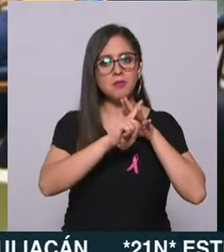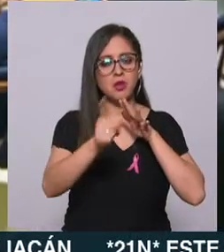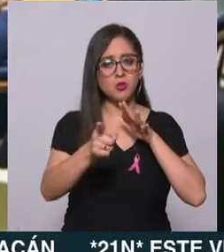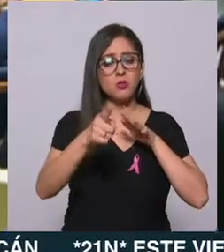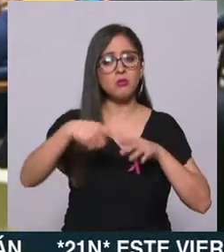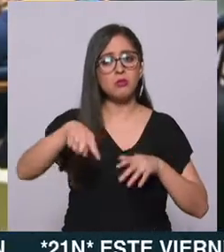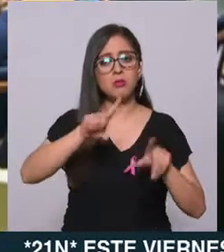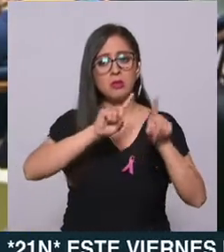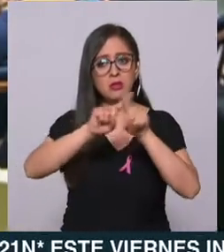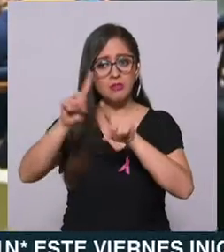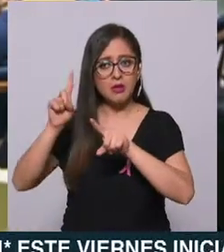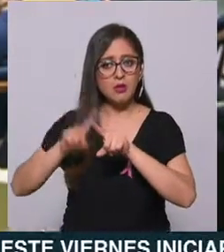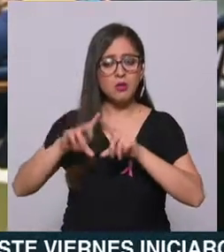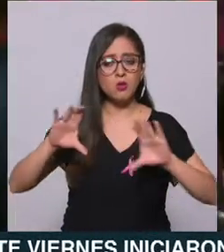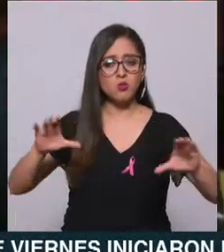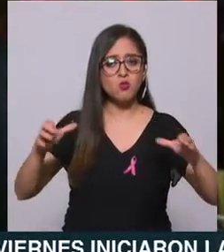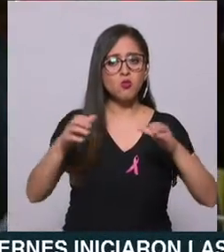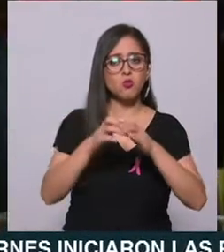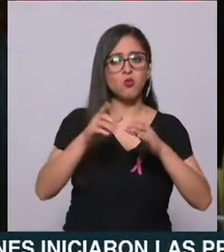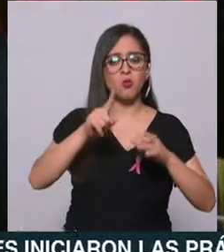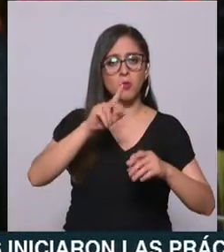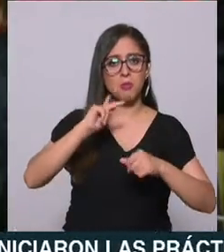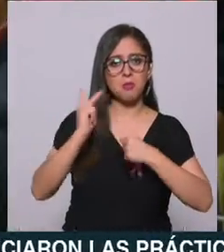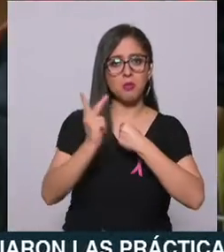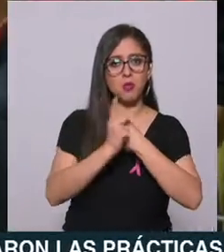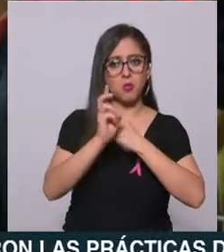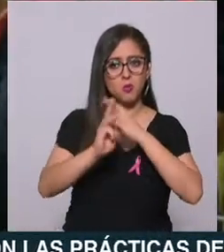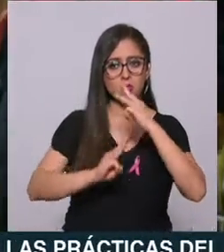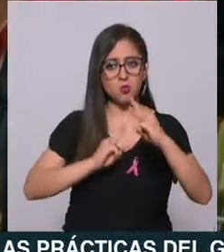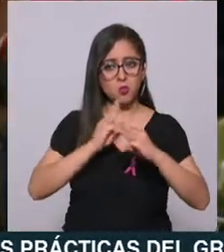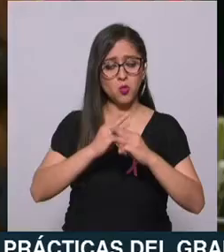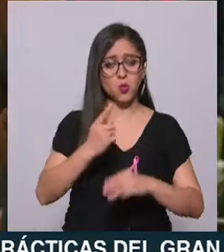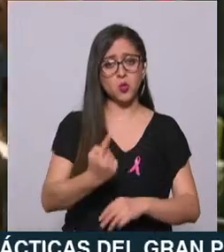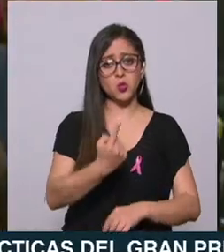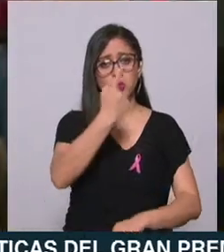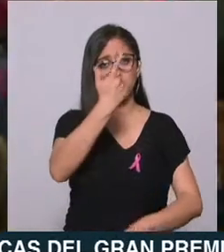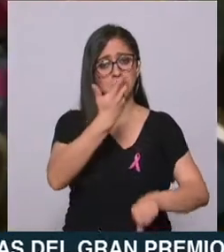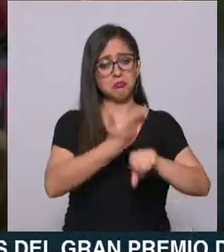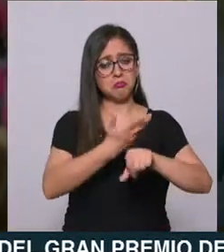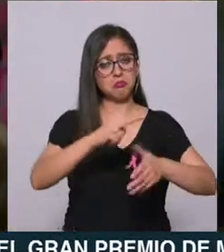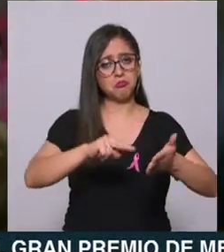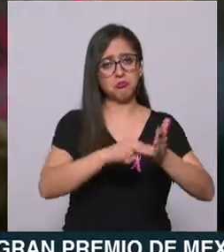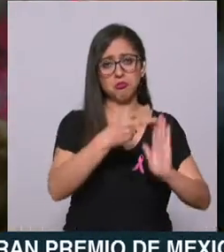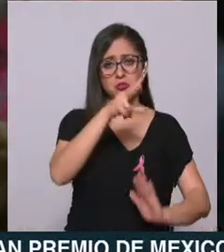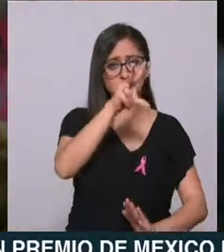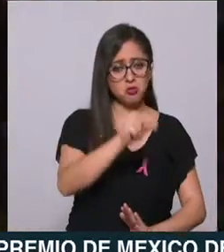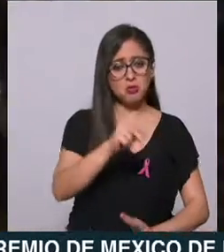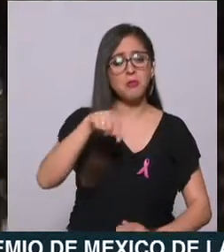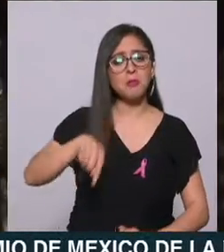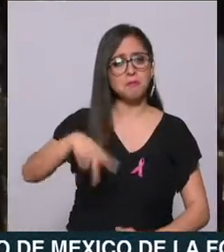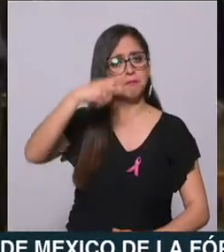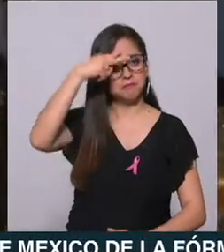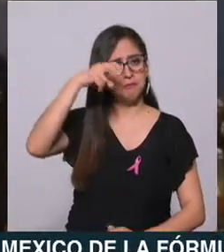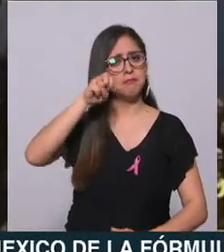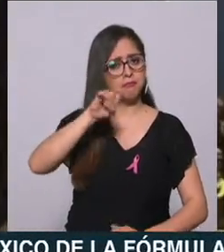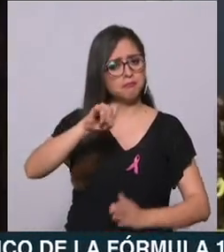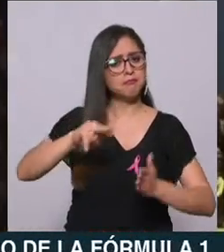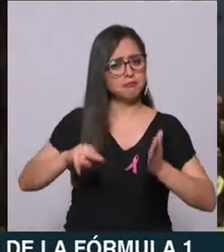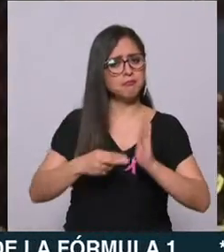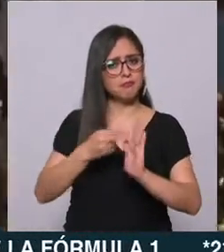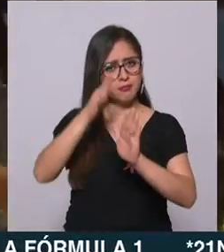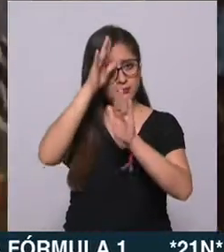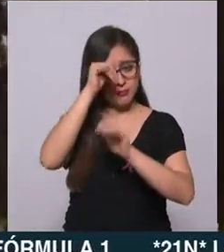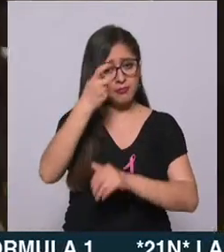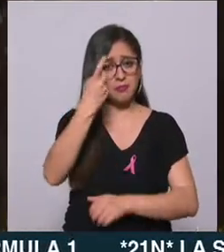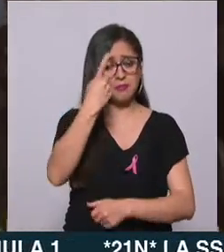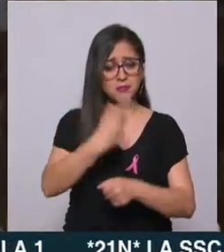mayoría de las naciones del mundo. Estados Unidos no lo firmó, desgraciadamente. México sí lo firmó. Y es el primer